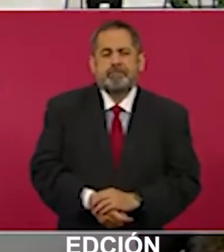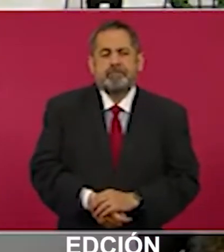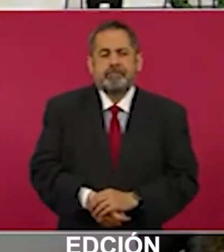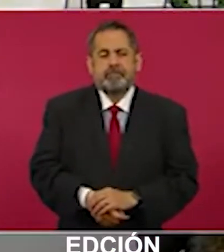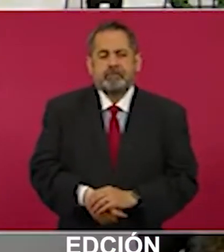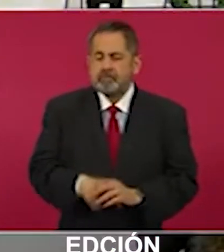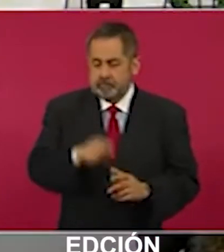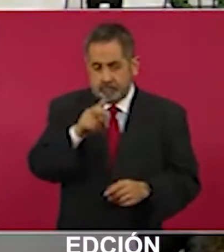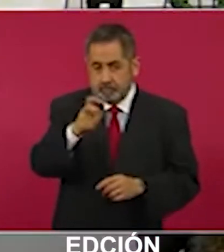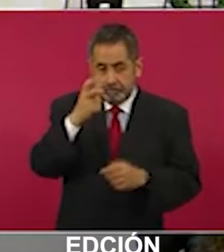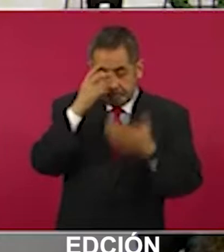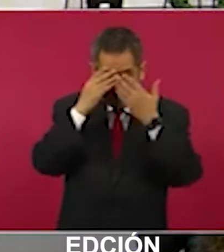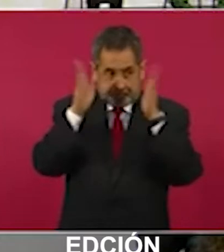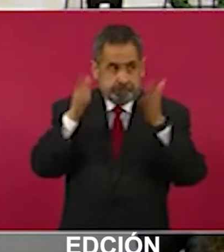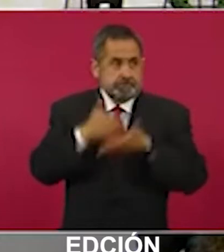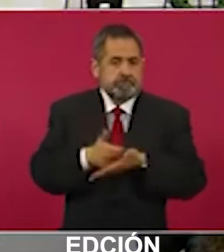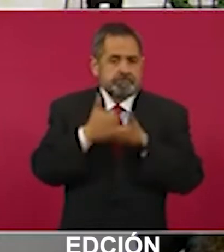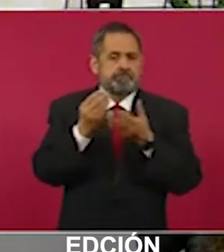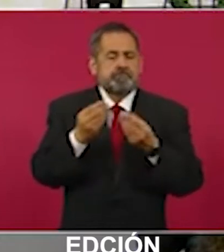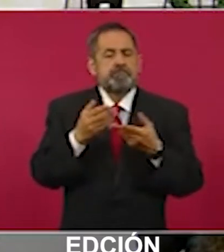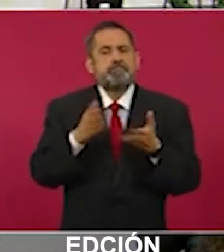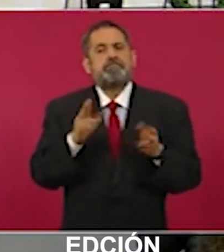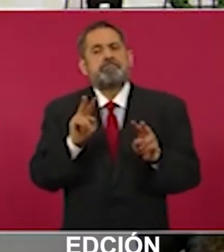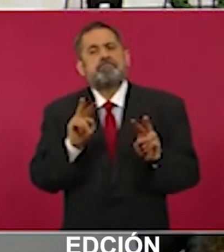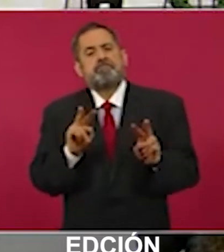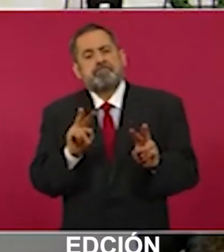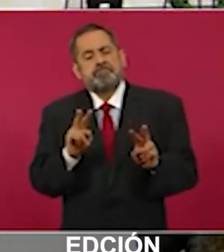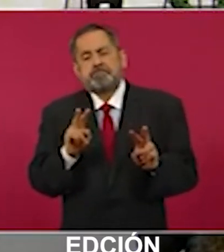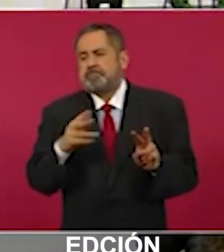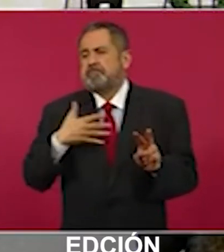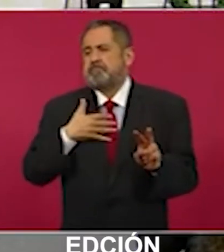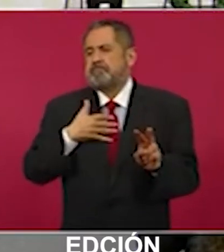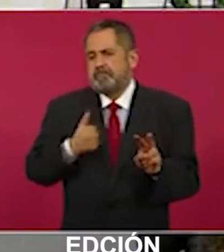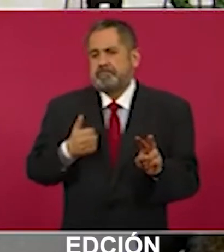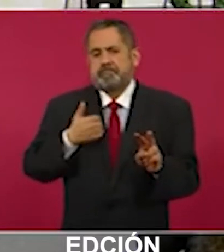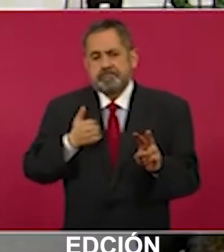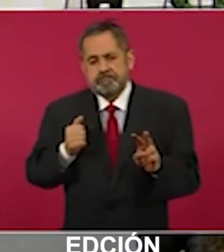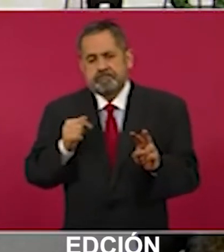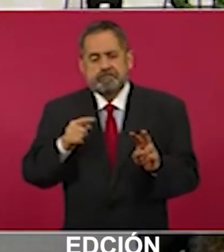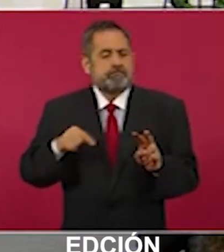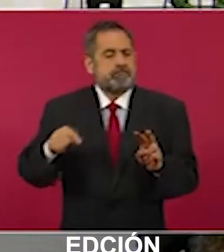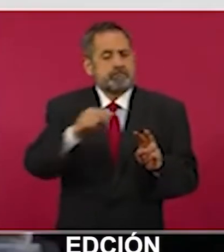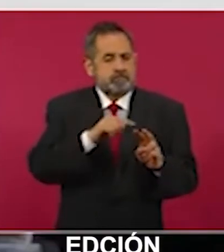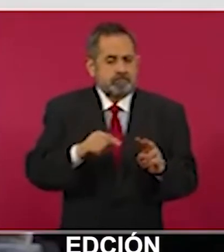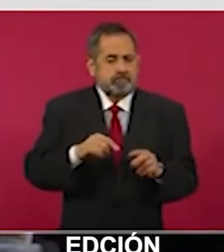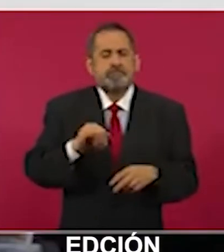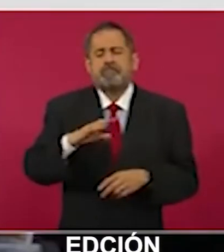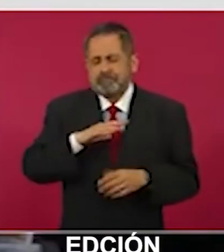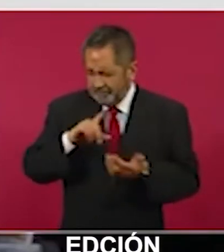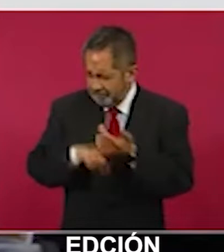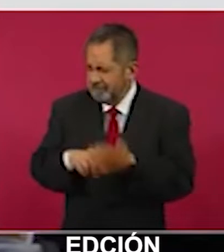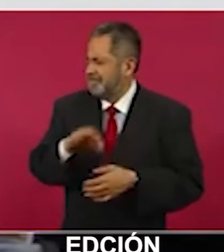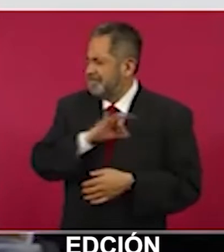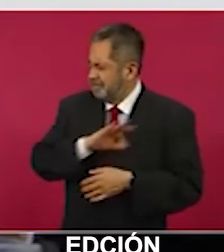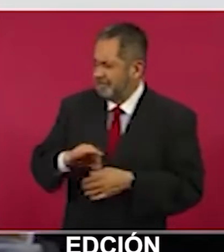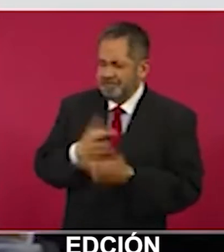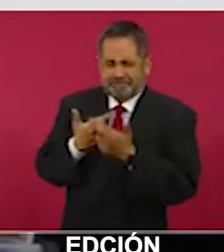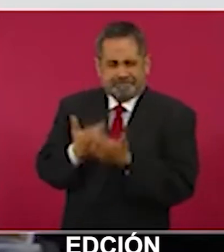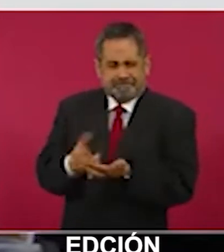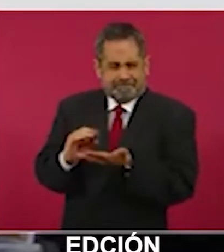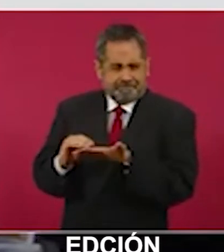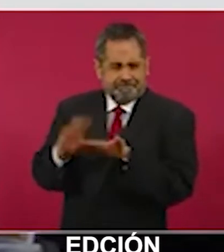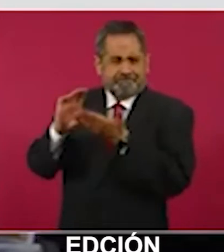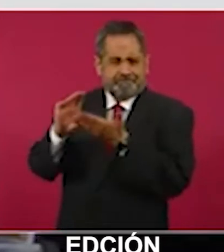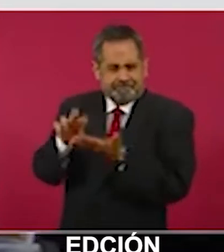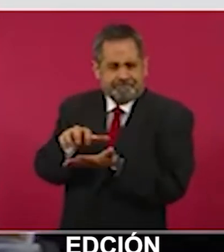Porque esto ayuda mucho, o sea, a entender que sí hay forma